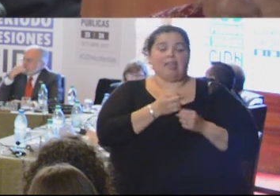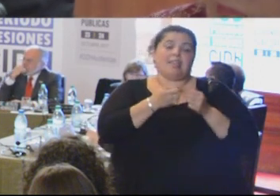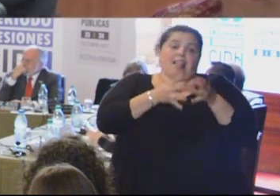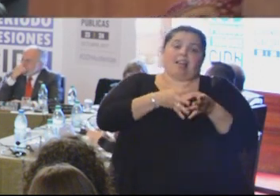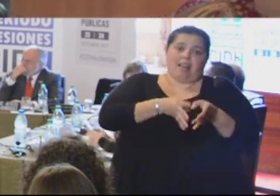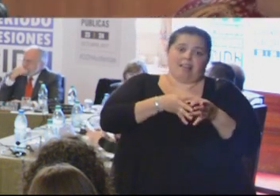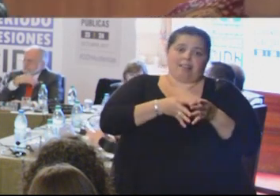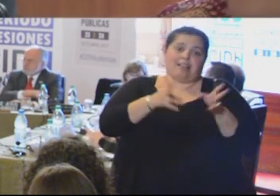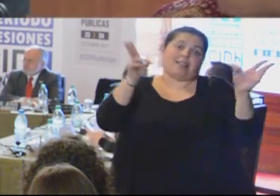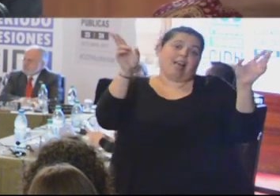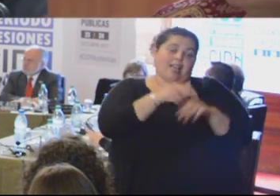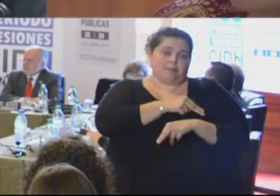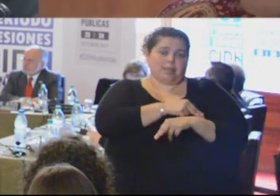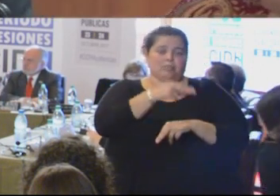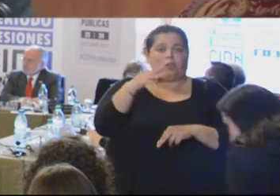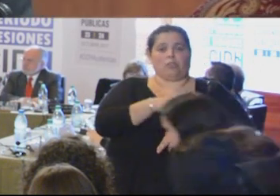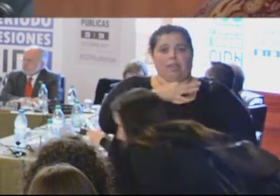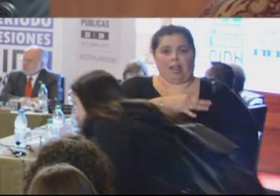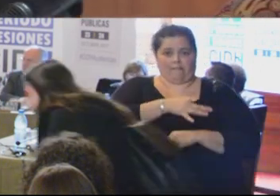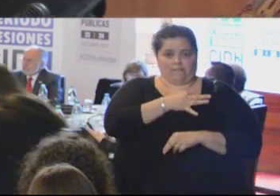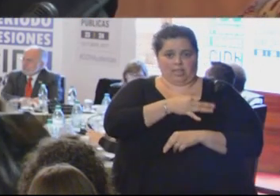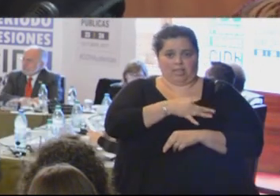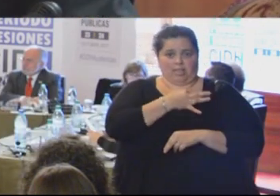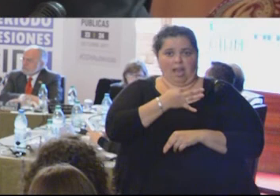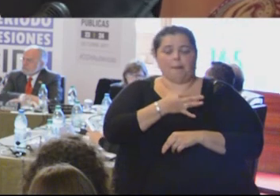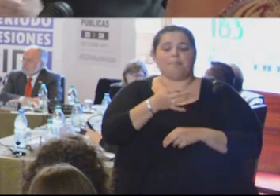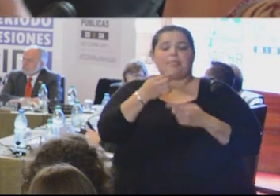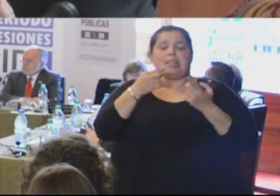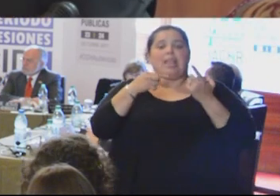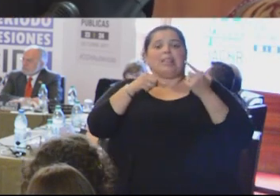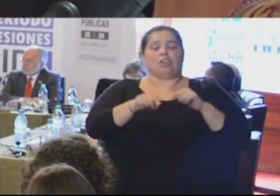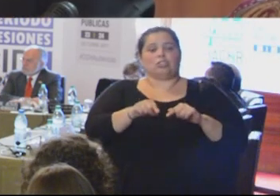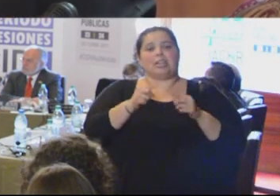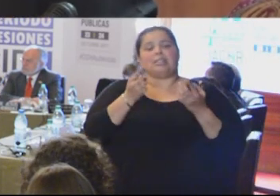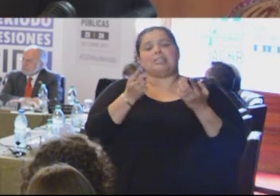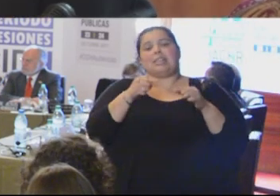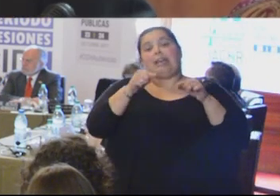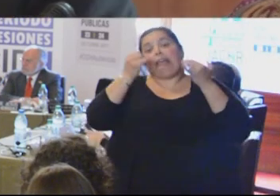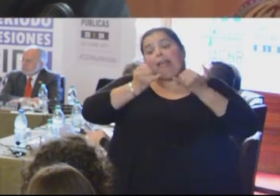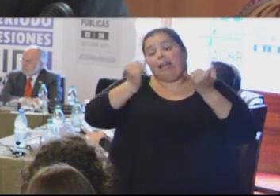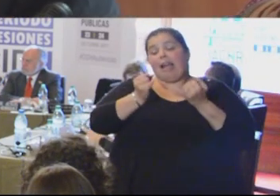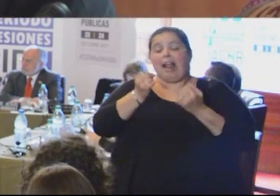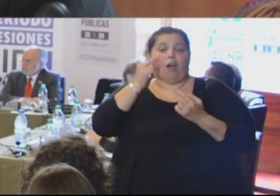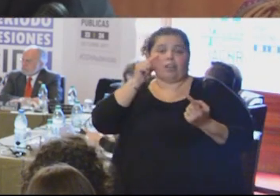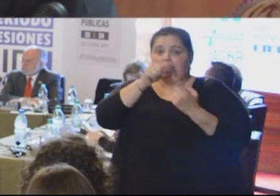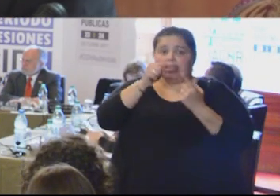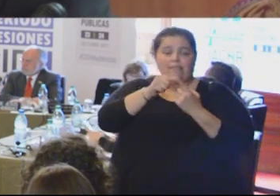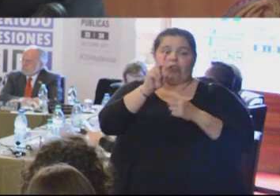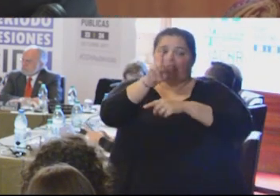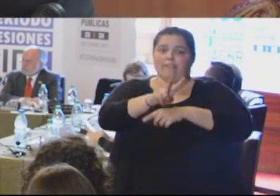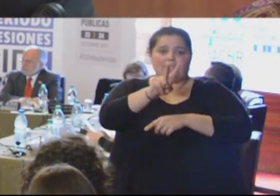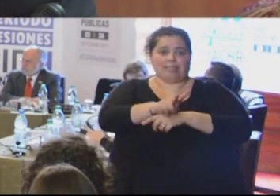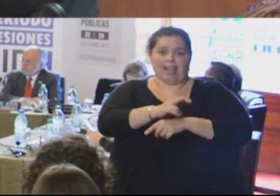la eliminación de la vida que sea con el objetivo de defender la propia vida de una parte